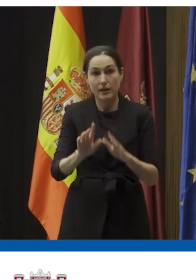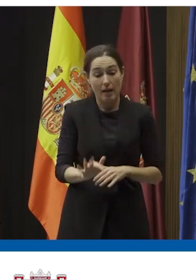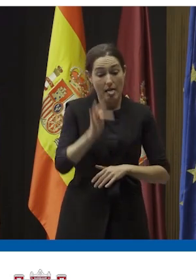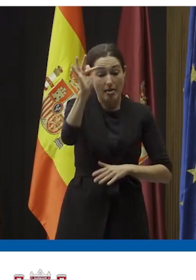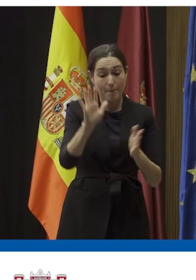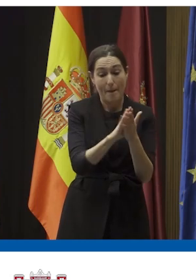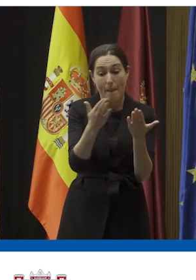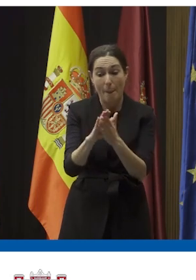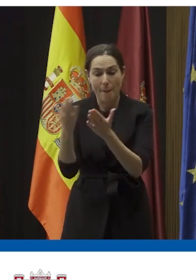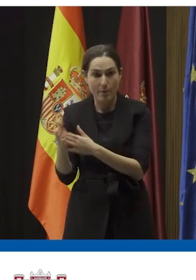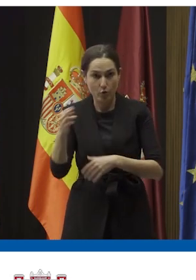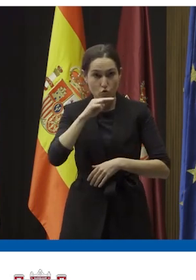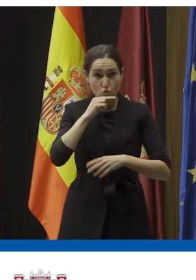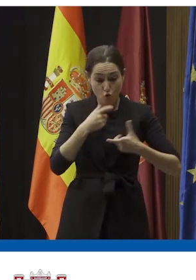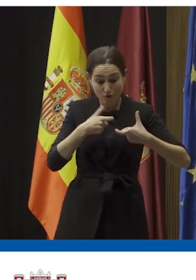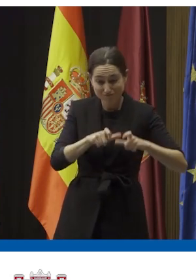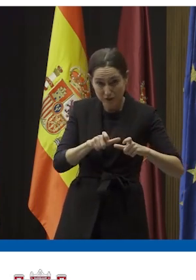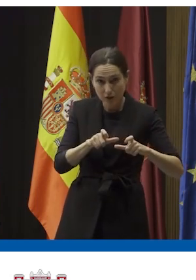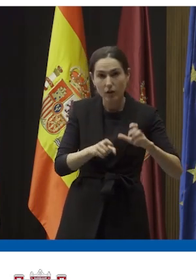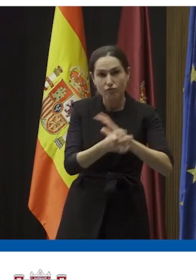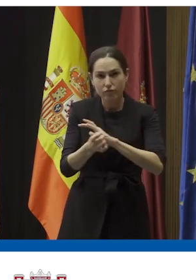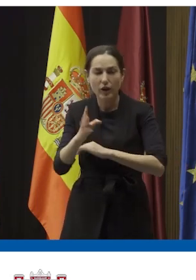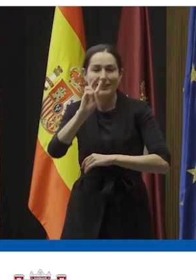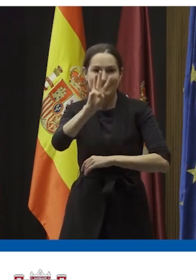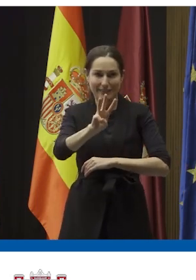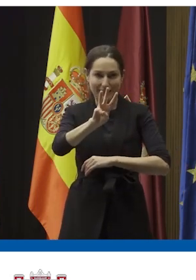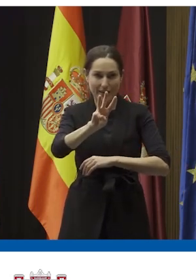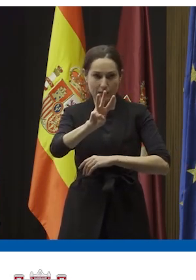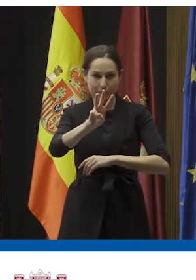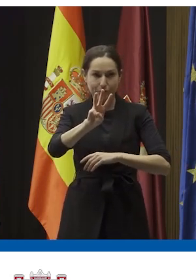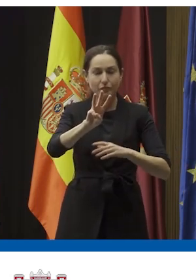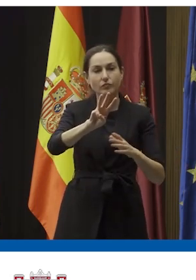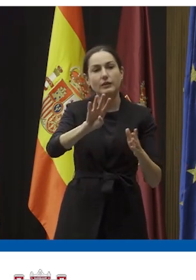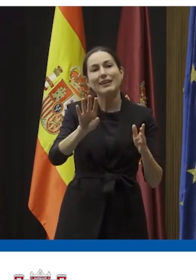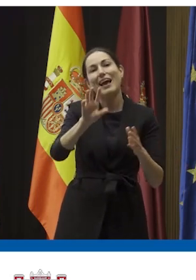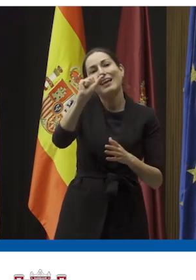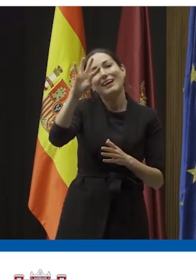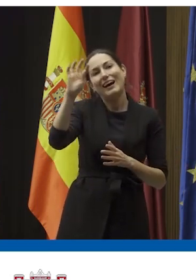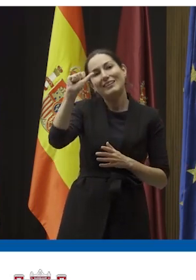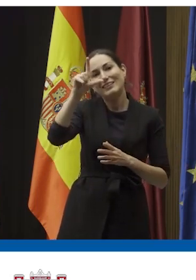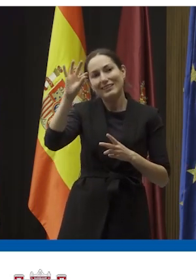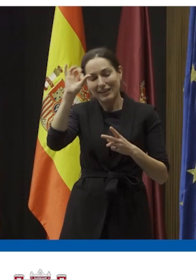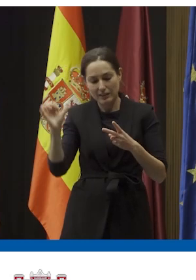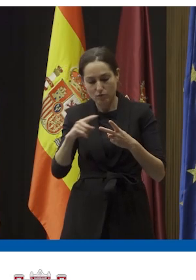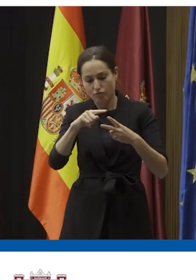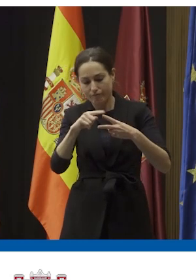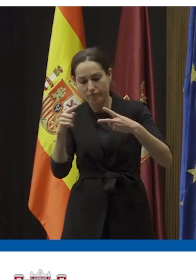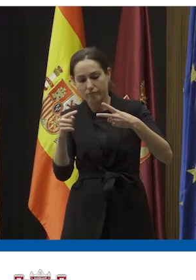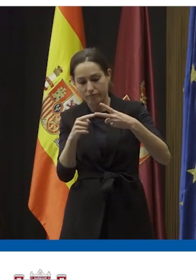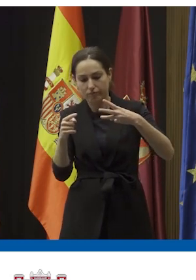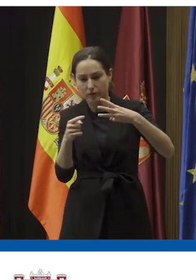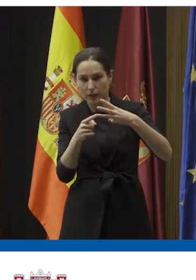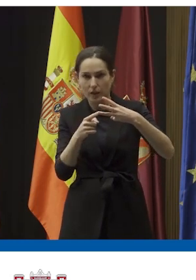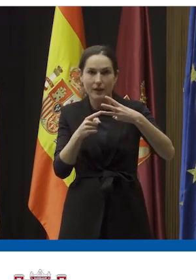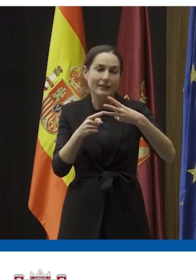de urología: Atlas de cirugía urológica, Atlas de citoscopia diagnóstica y patología urológica